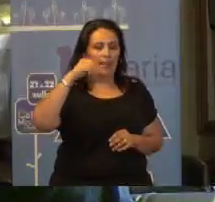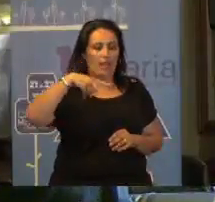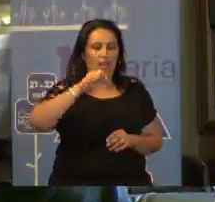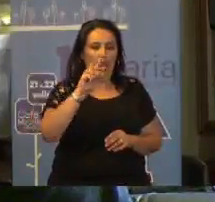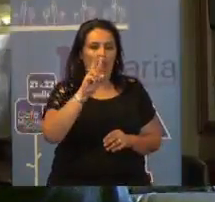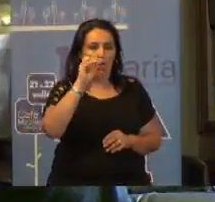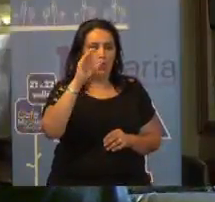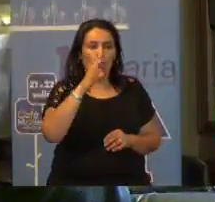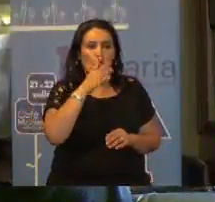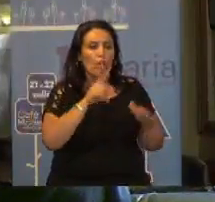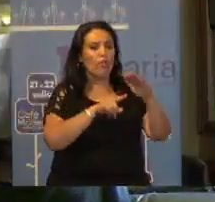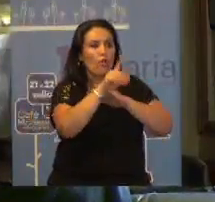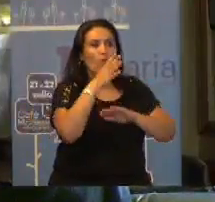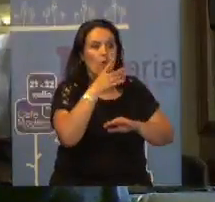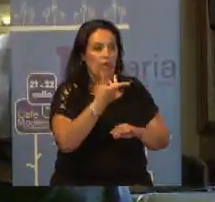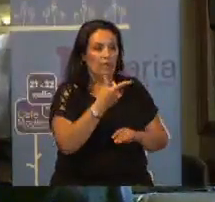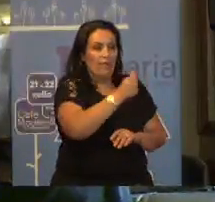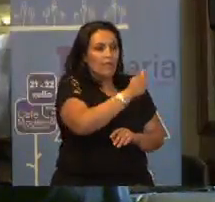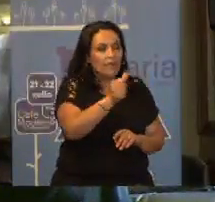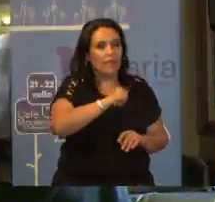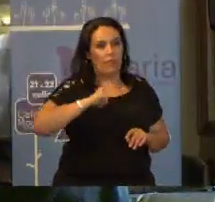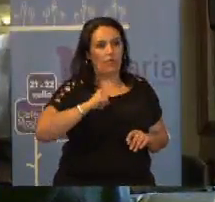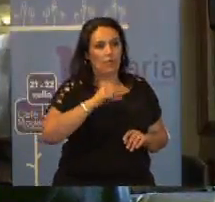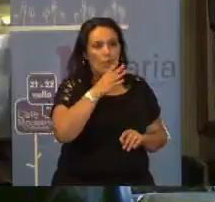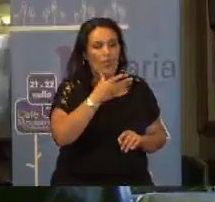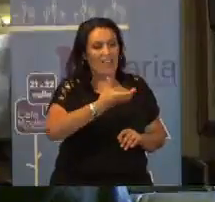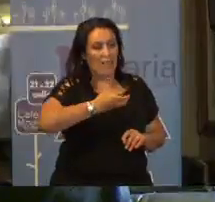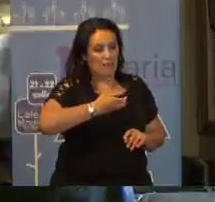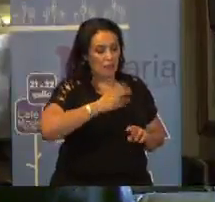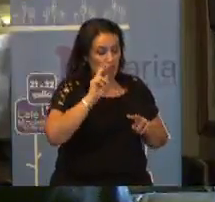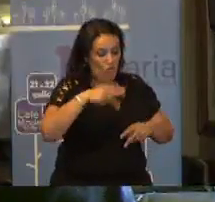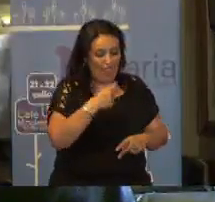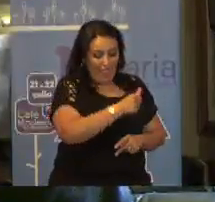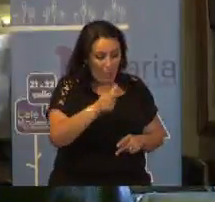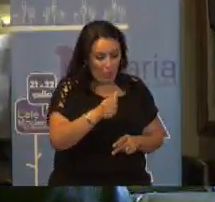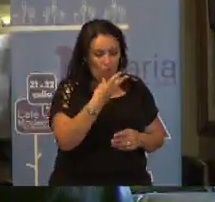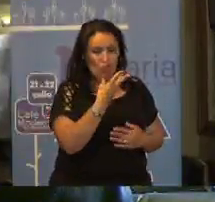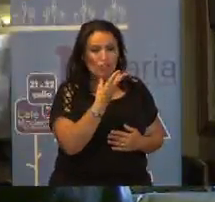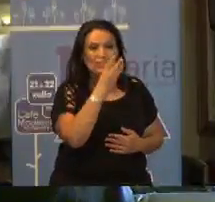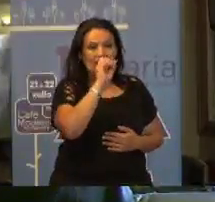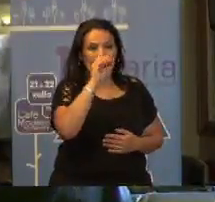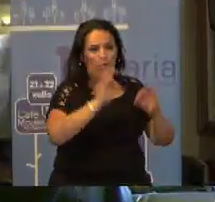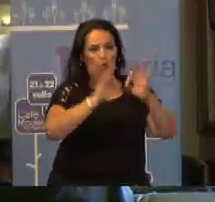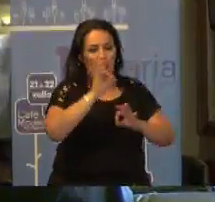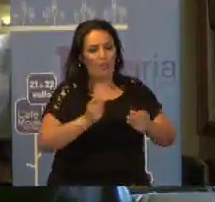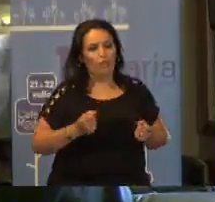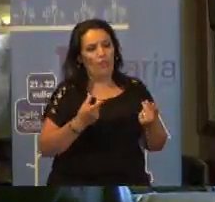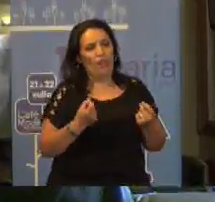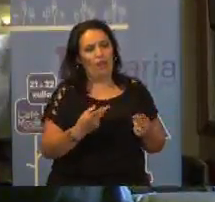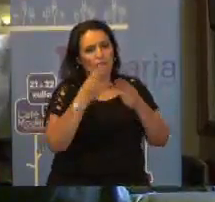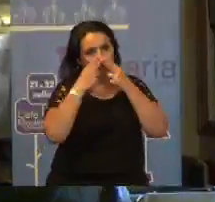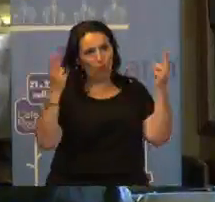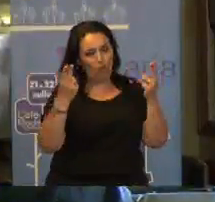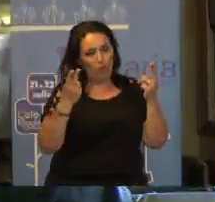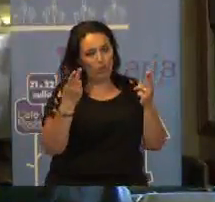porque son municipalistas, porque os concellos, digamos, administran o 30% do gasto público. E iso foi porque